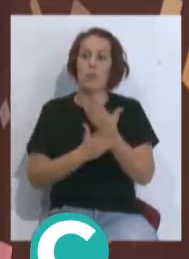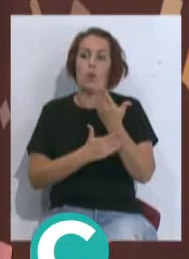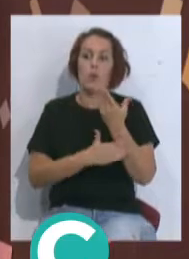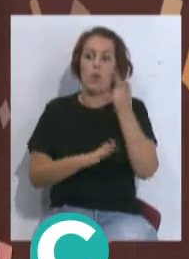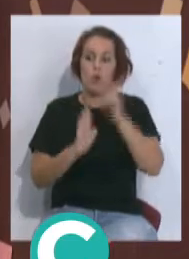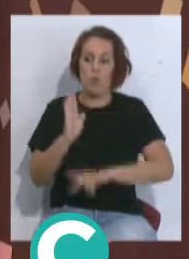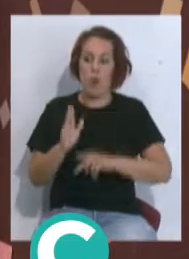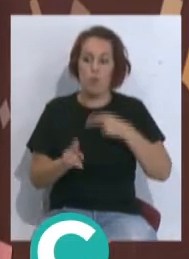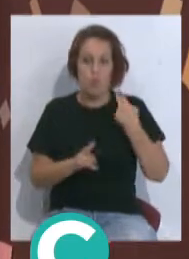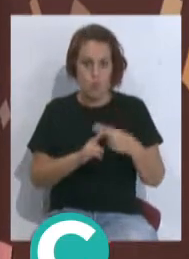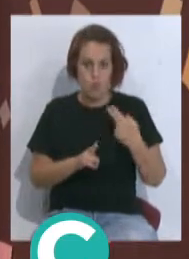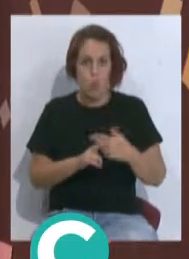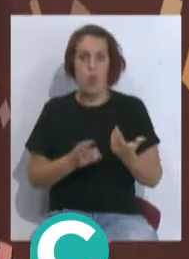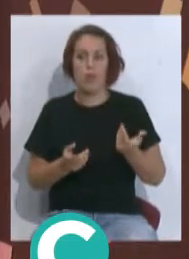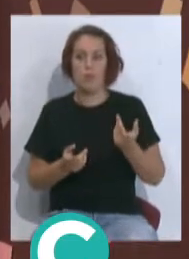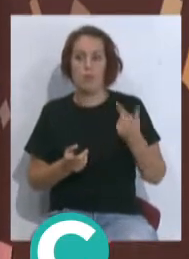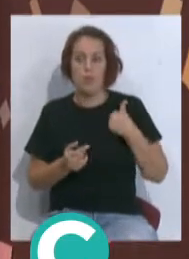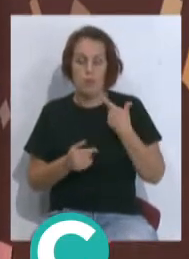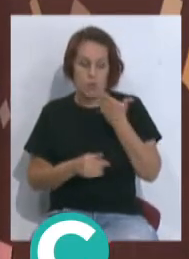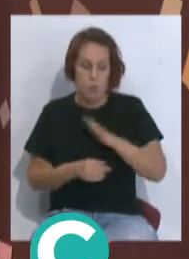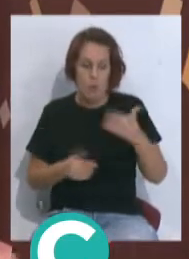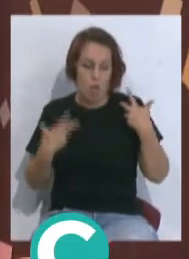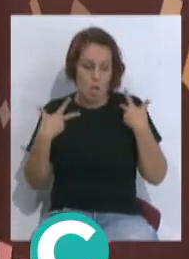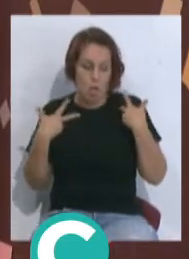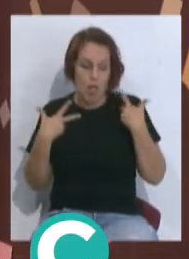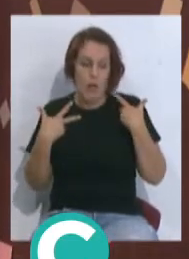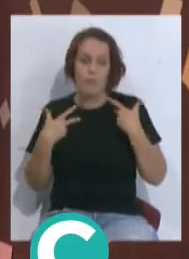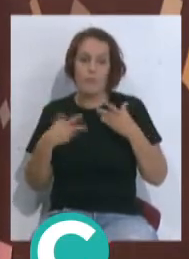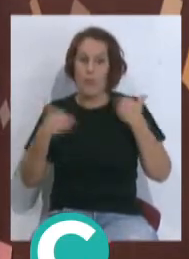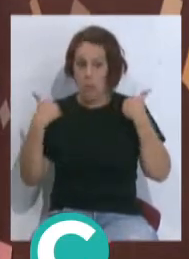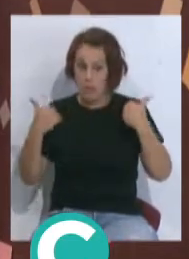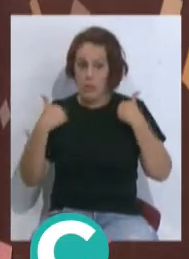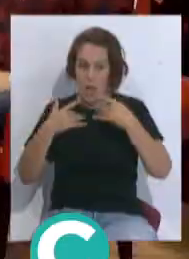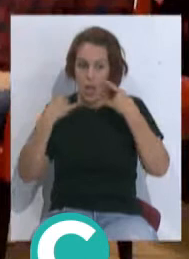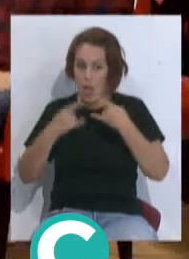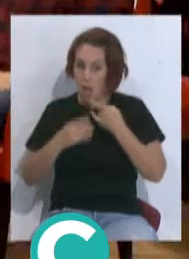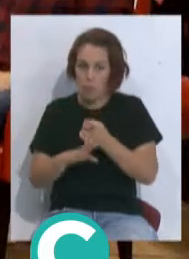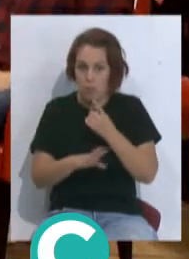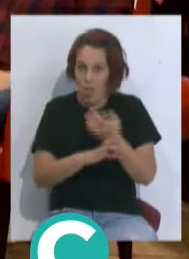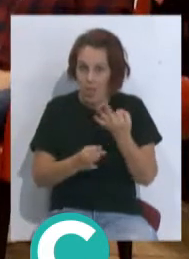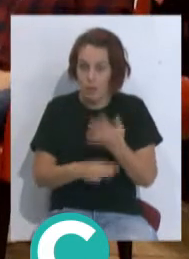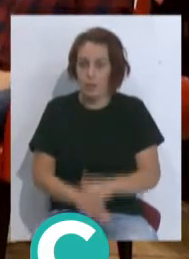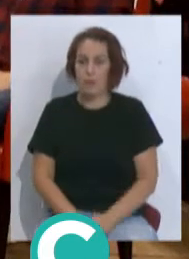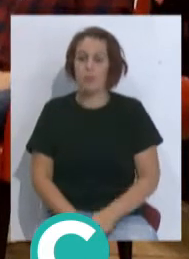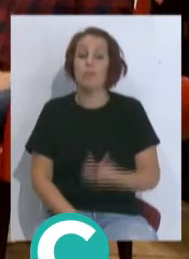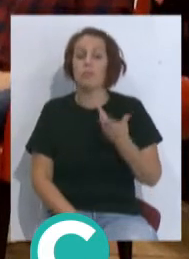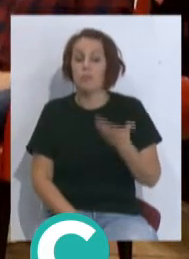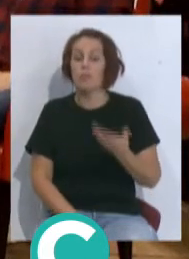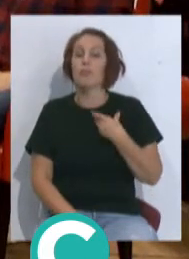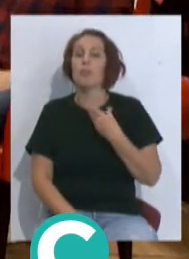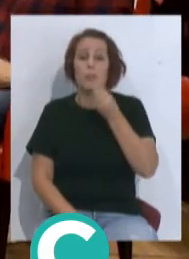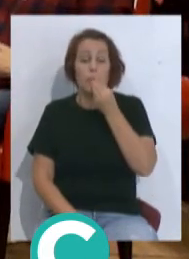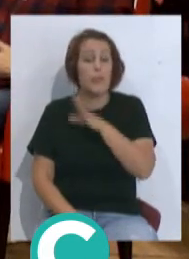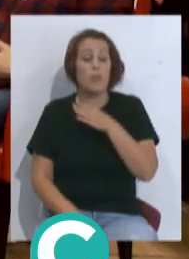una norma muy estricta que padecen los niños que hasta en educación física tienen que llevar la mascarilla. Para eso hubiese sido también ideal tener